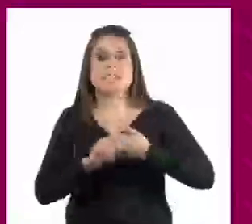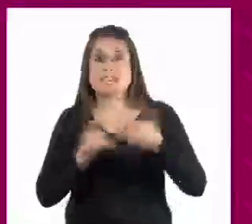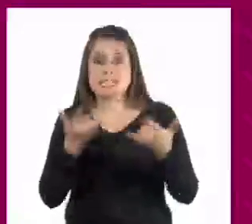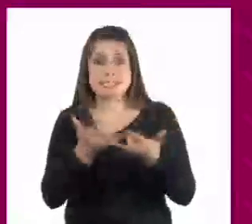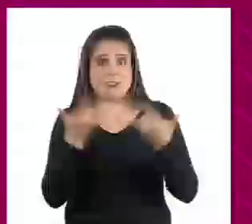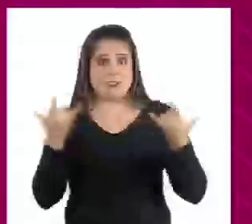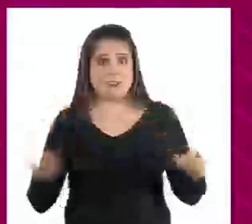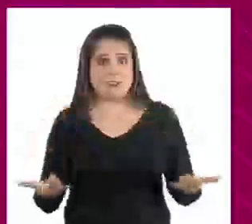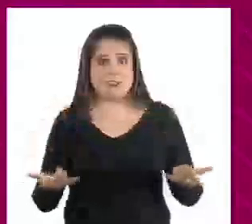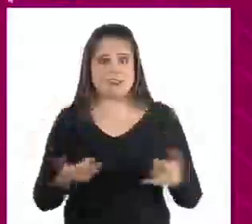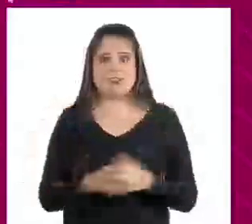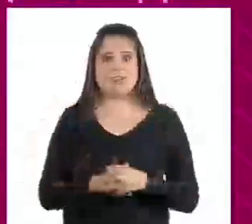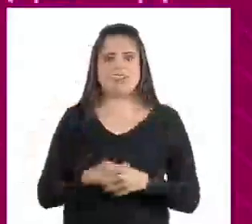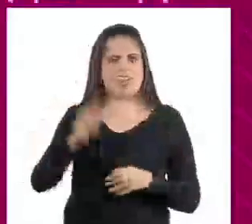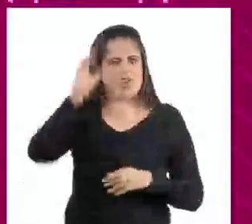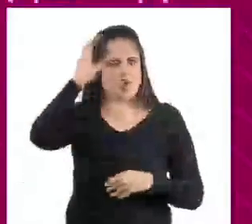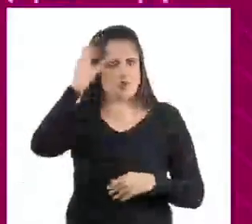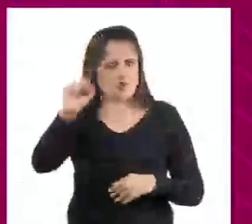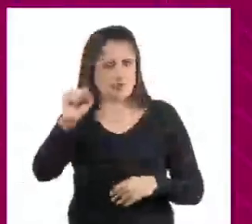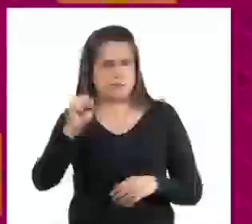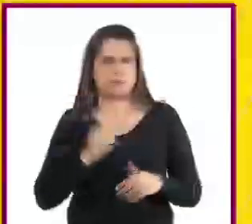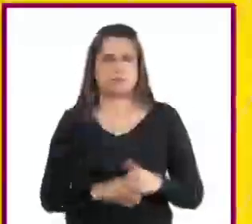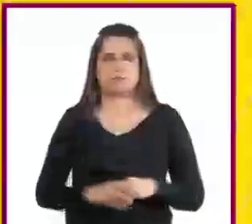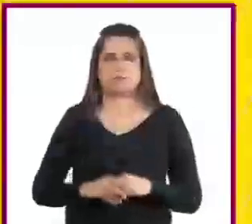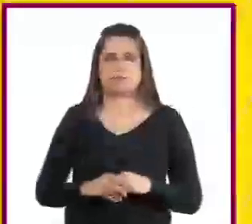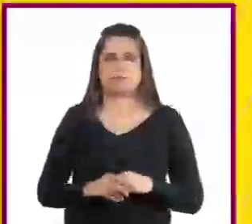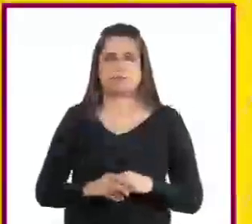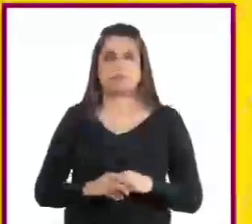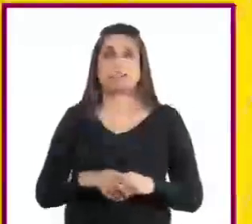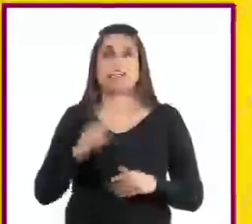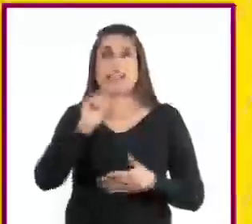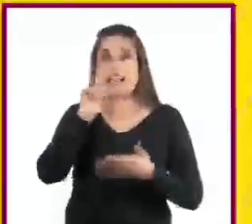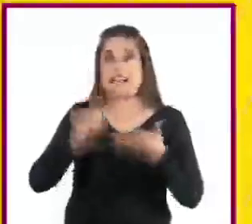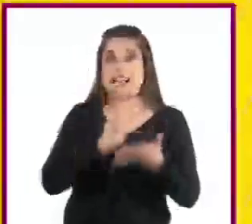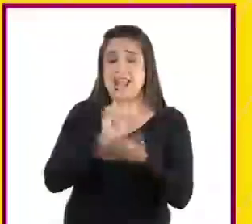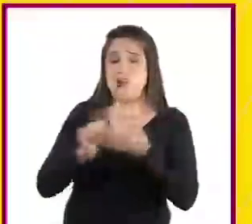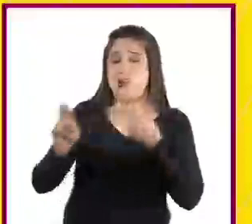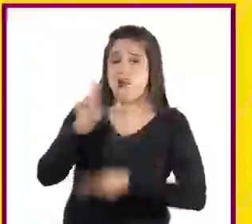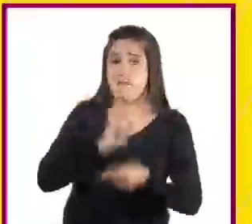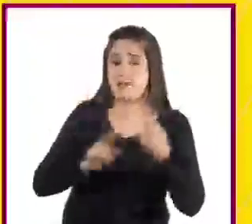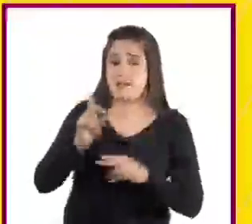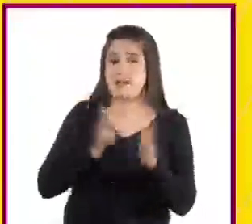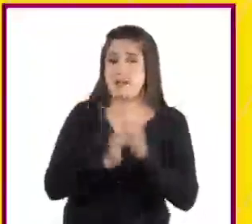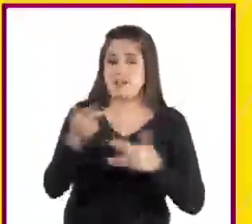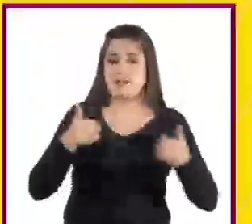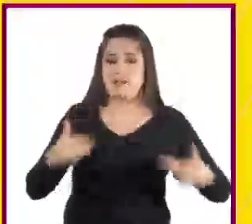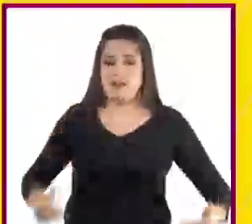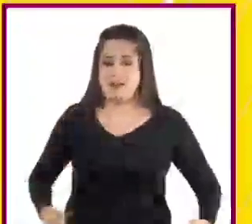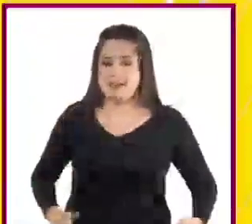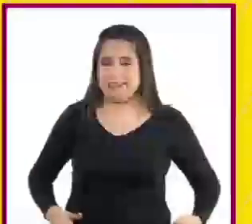Historia. Concepto. Declaración Universal de Derechos Humanos.